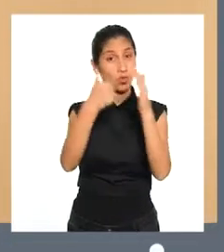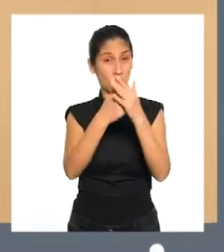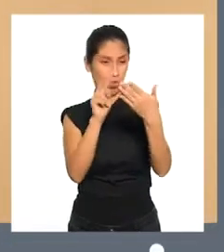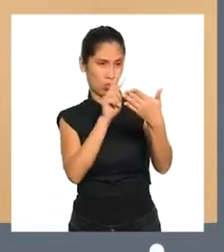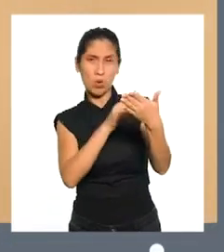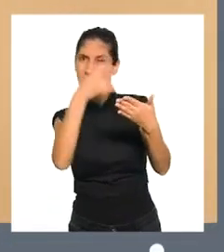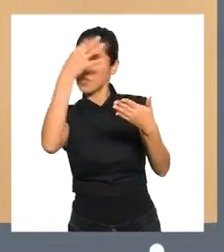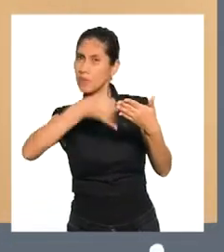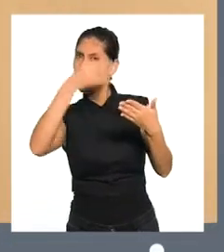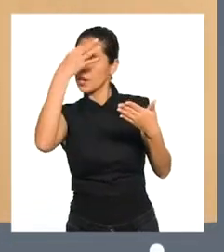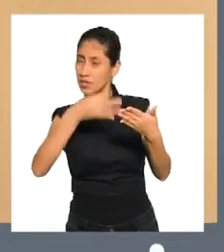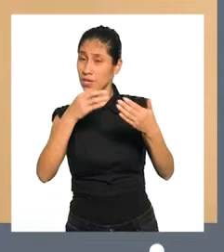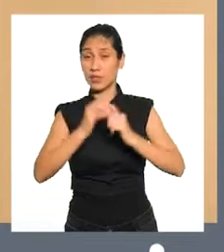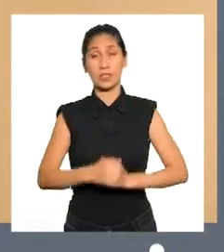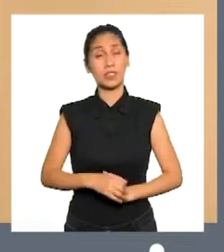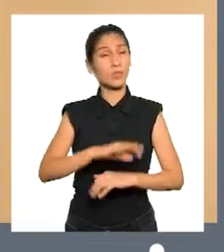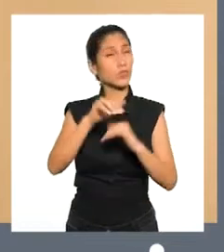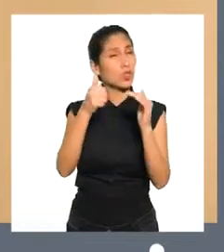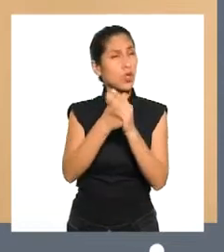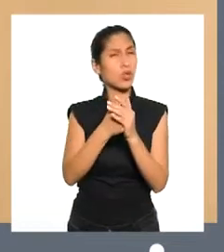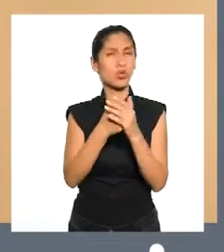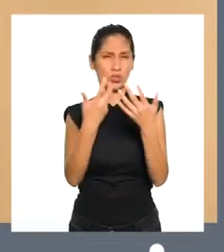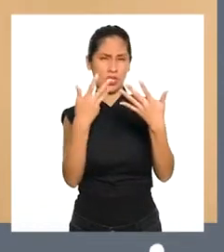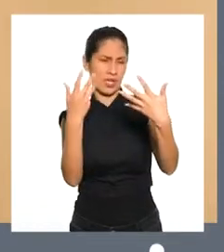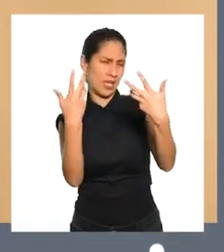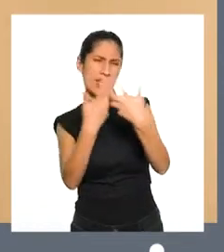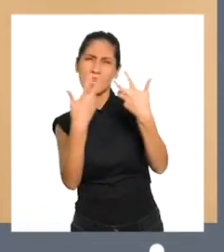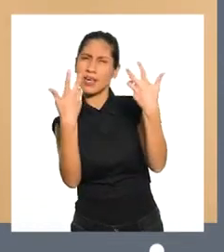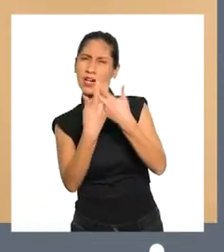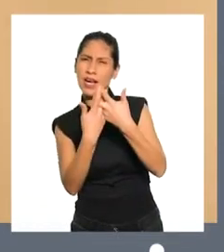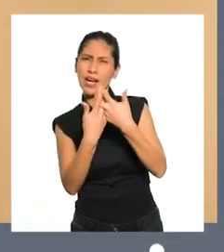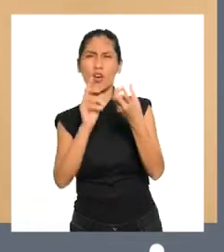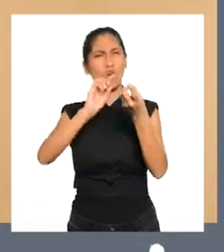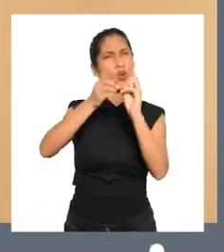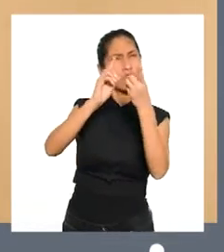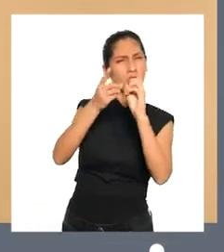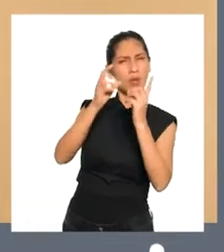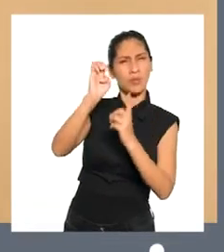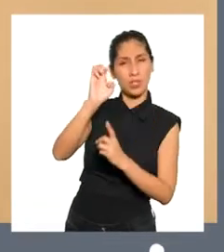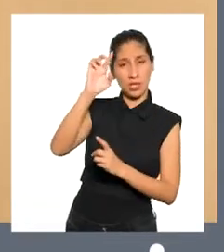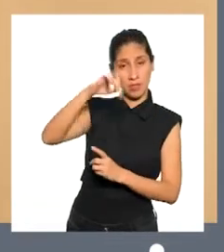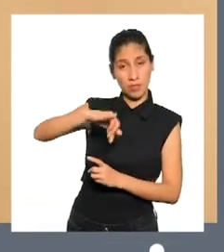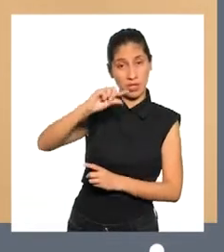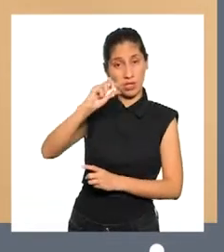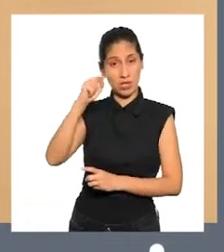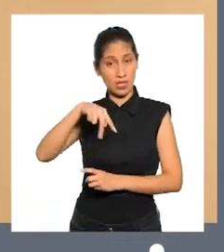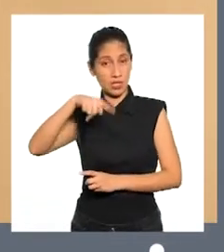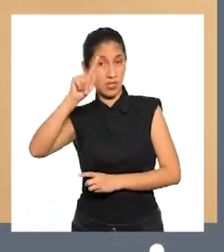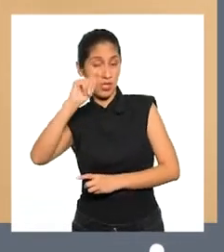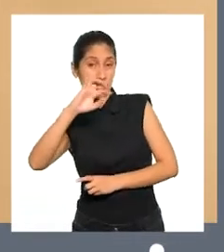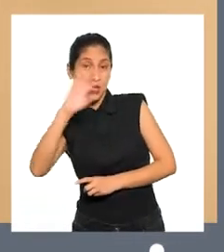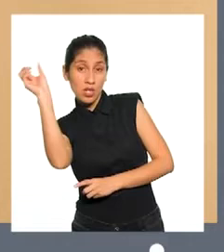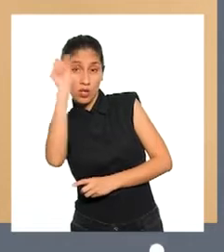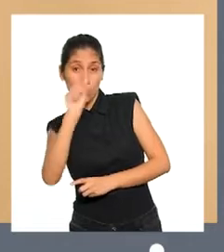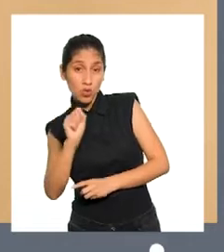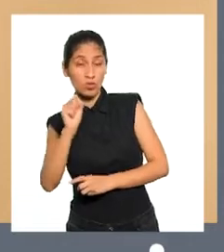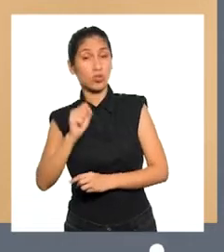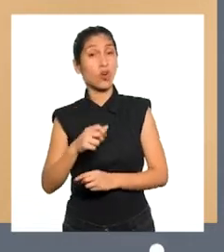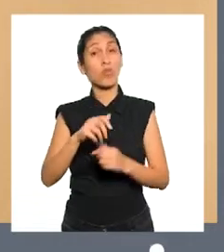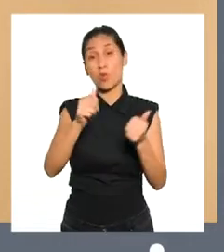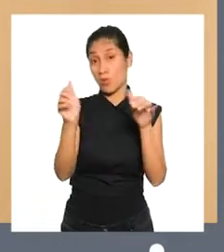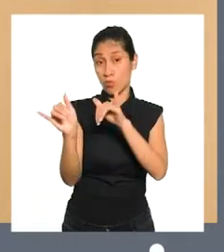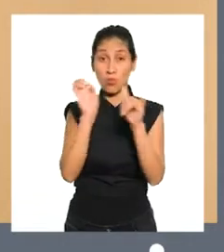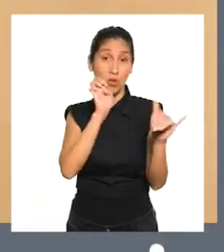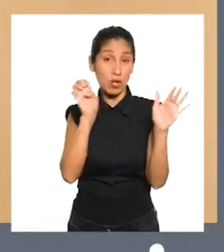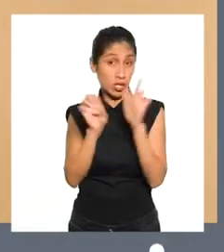es cierto. Esos ejemplos muestran los cambios epigenéticos que se generan ante contextos complicados, como el